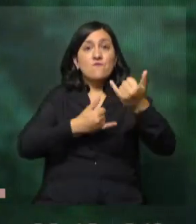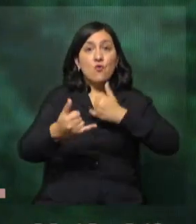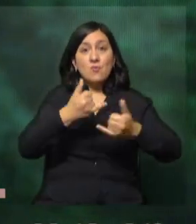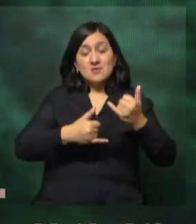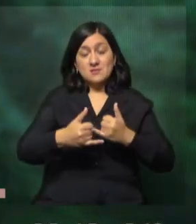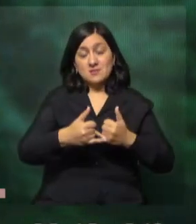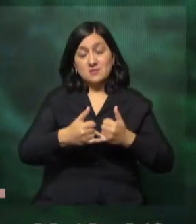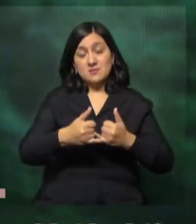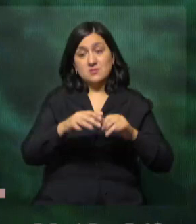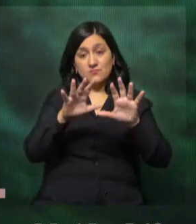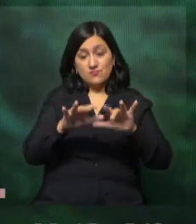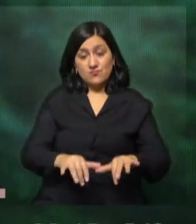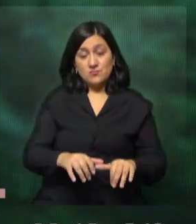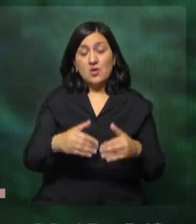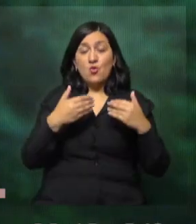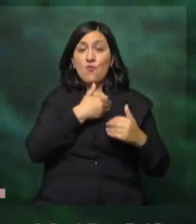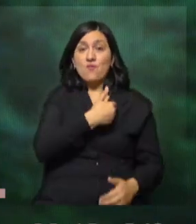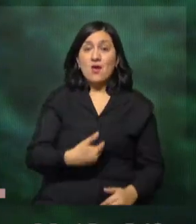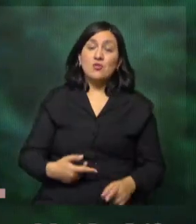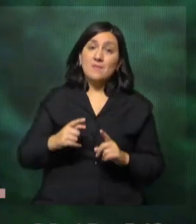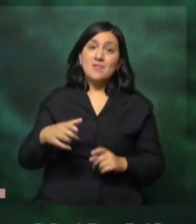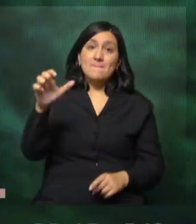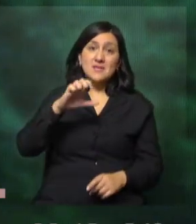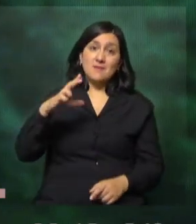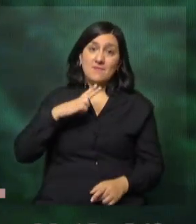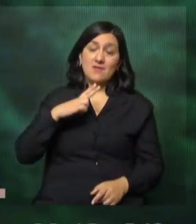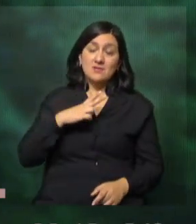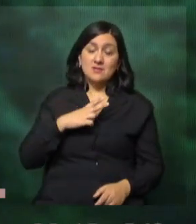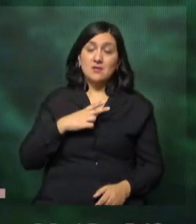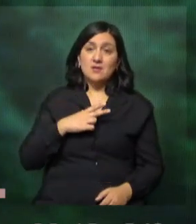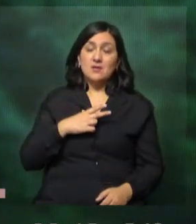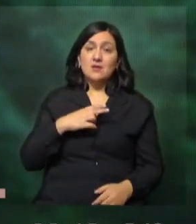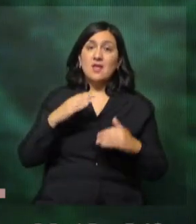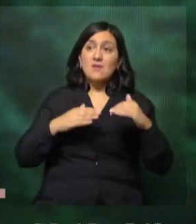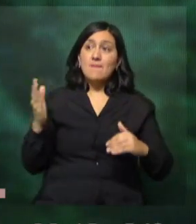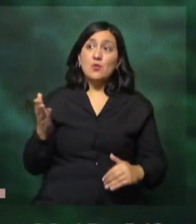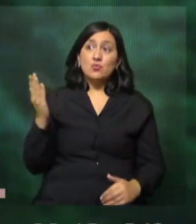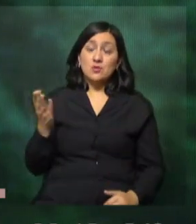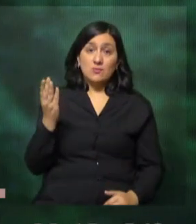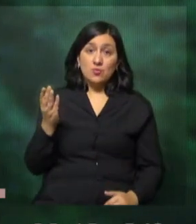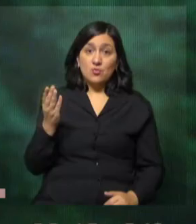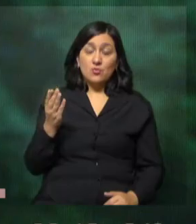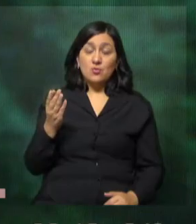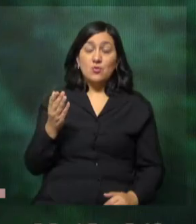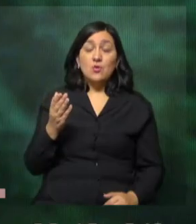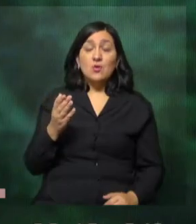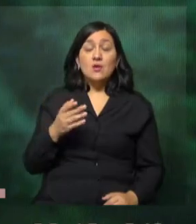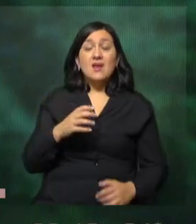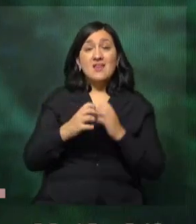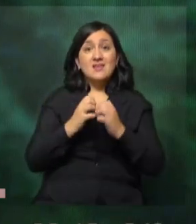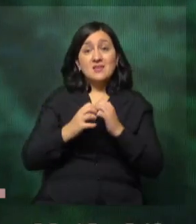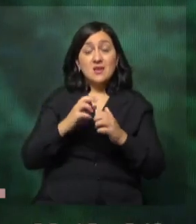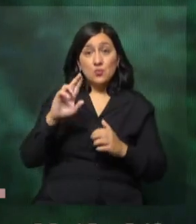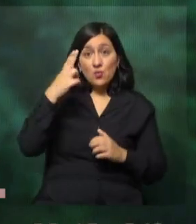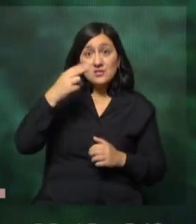gobierno, de empresas consultoras privadas, que a nivel productivo la tarifa uruguaya eléctrica es competitiva. Lo dice